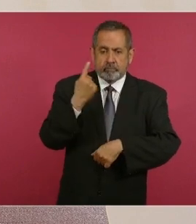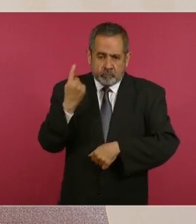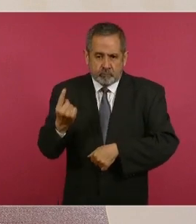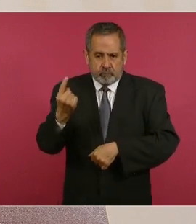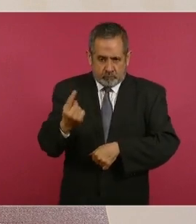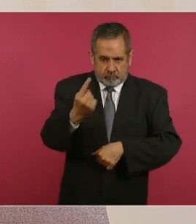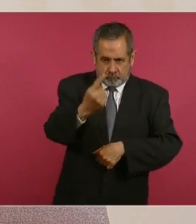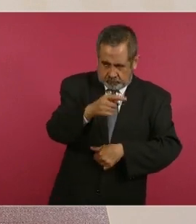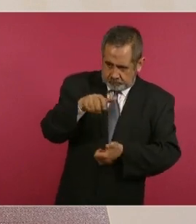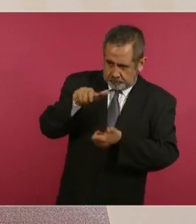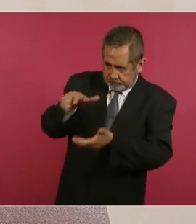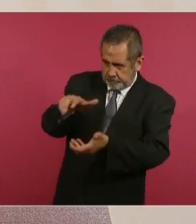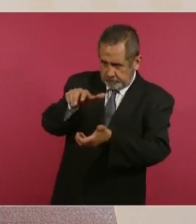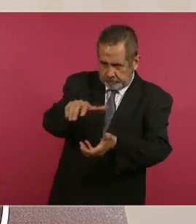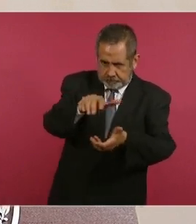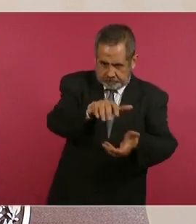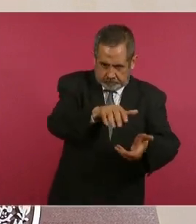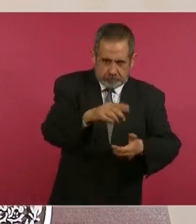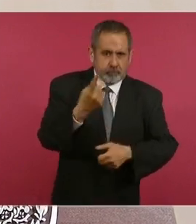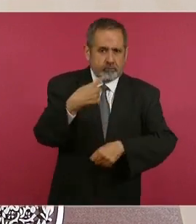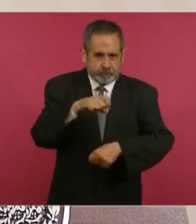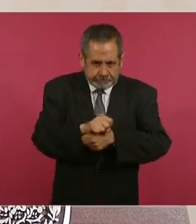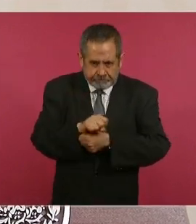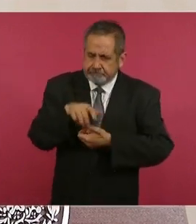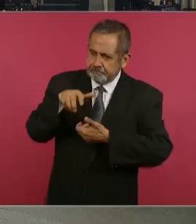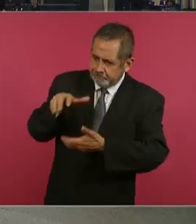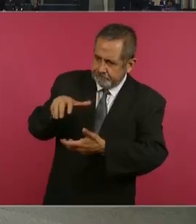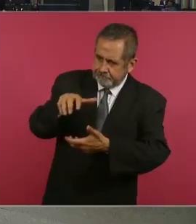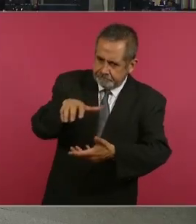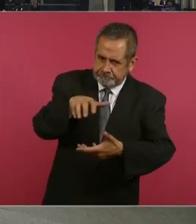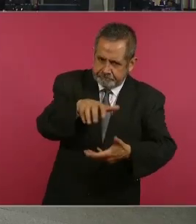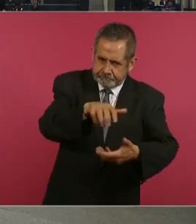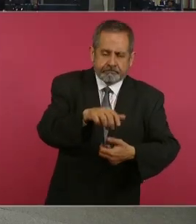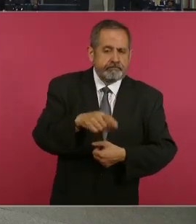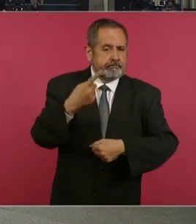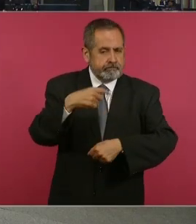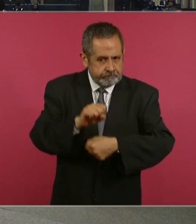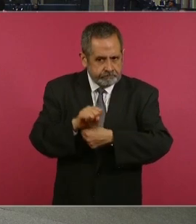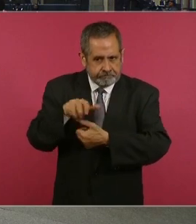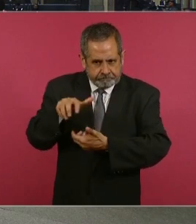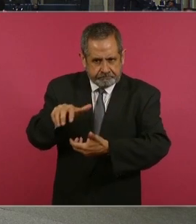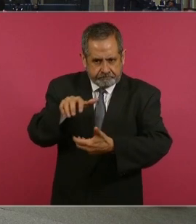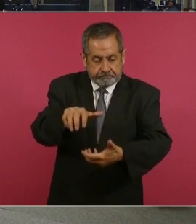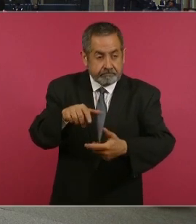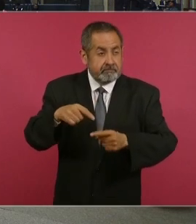a la semana. Entonces, como son 3 meses,